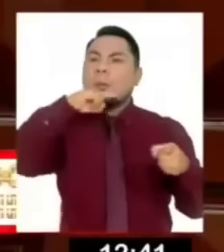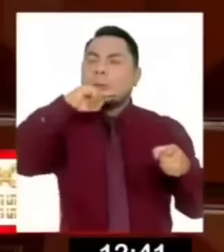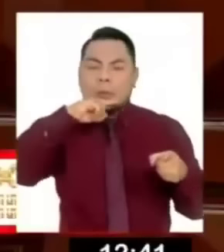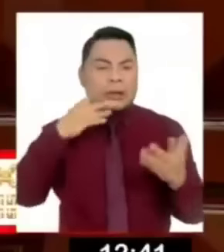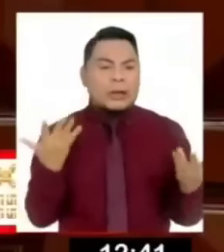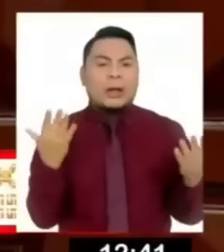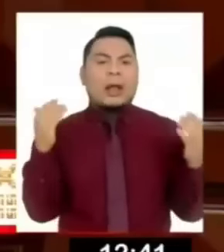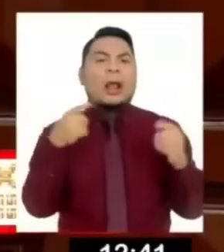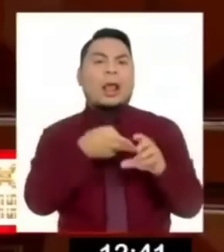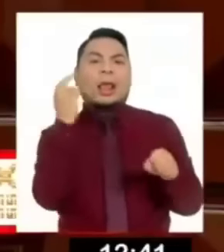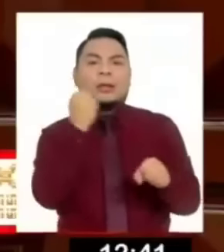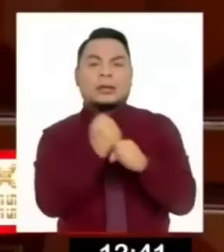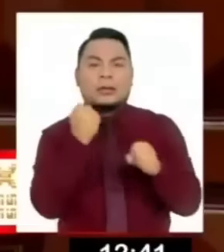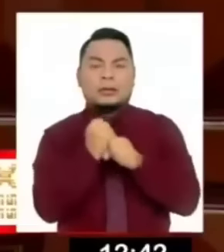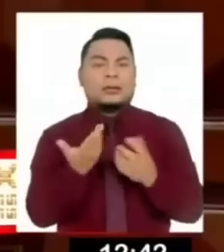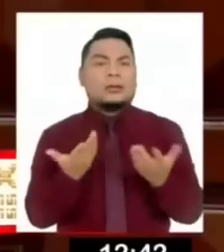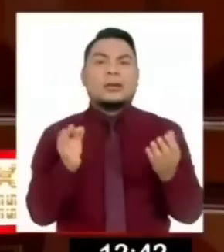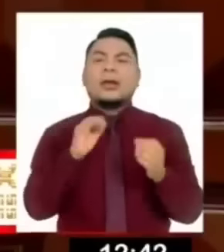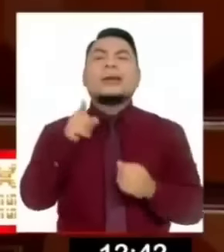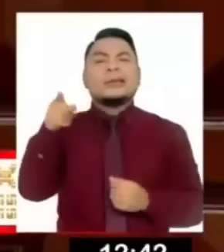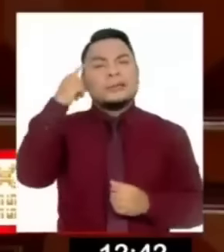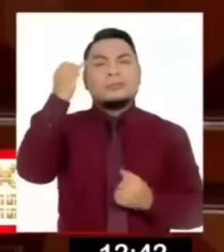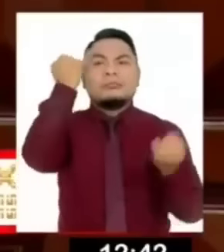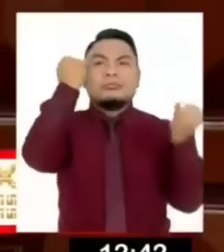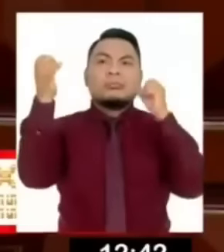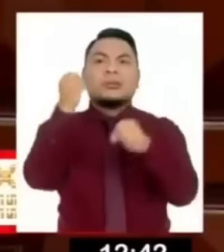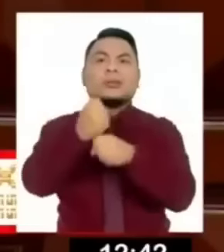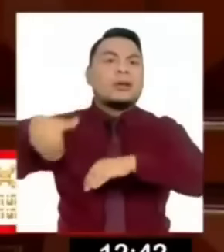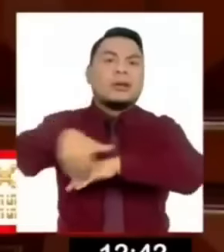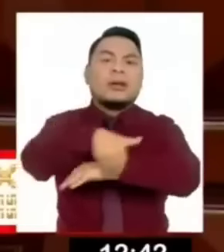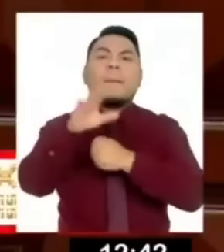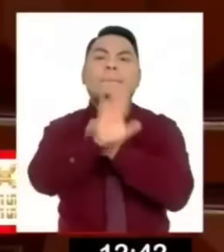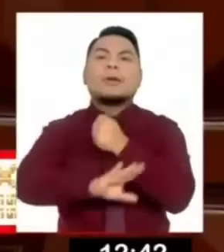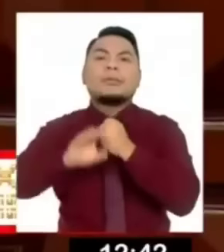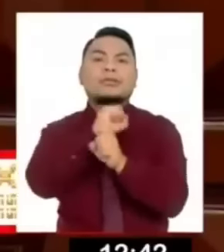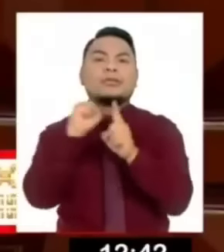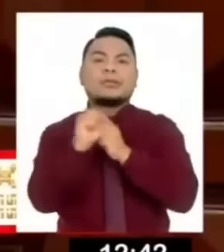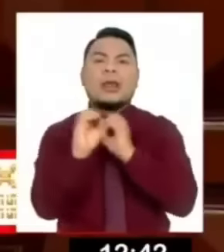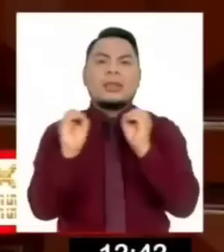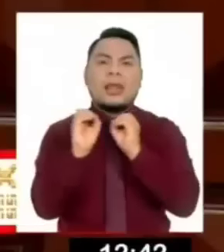mujeres en empleo informales, vulnerables y sin protección social.